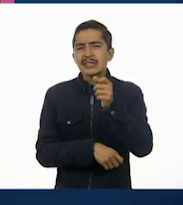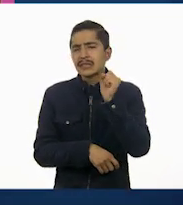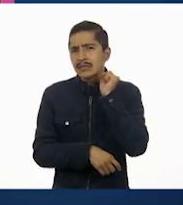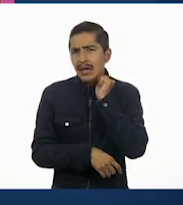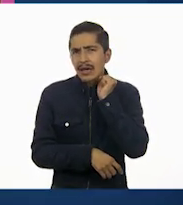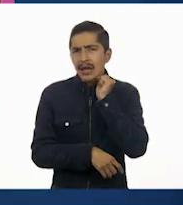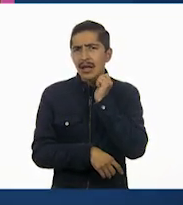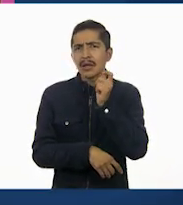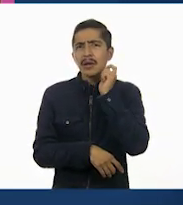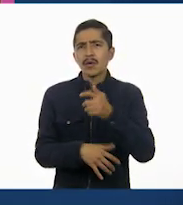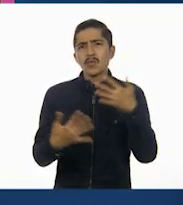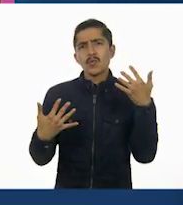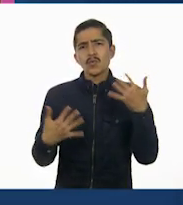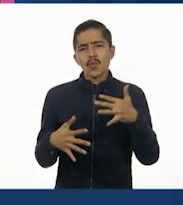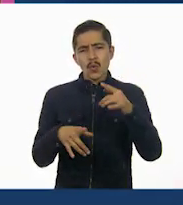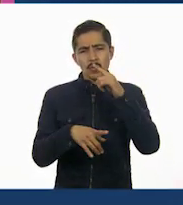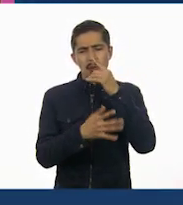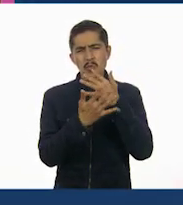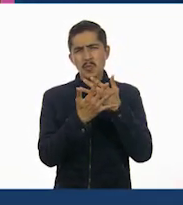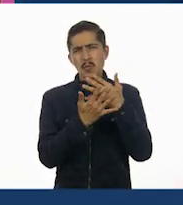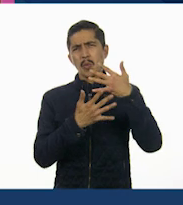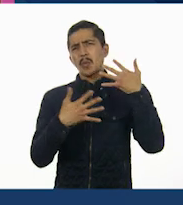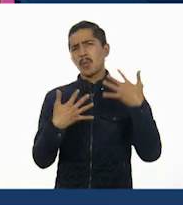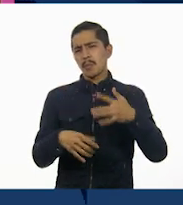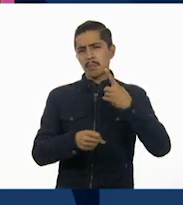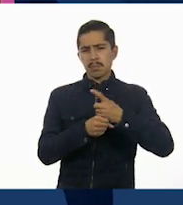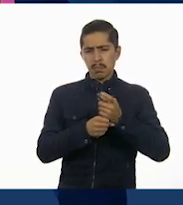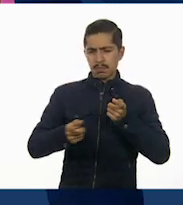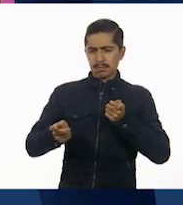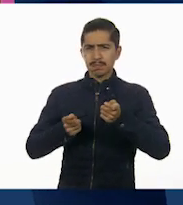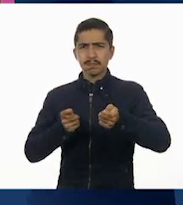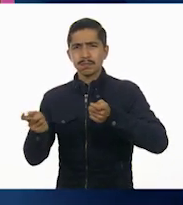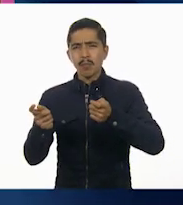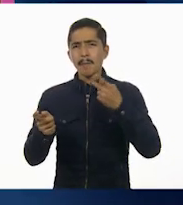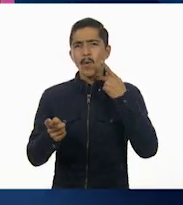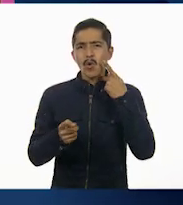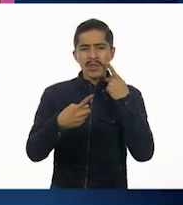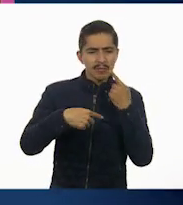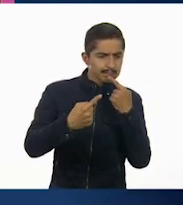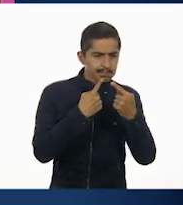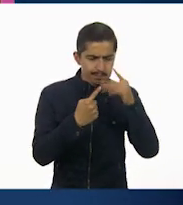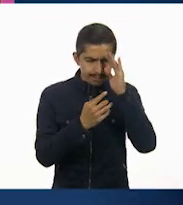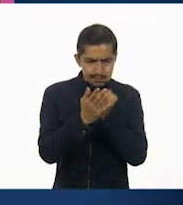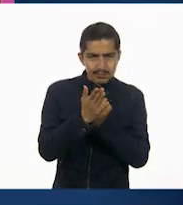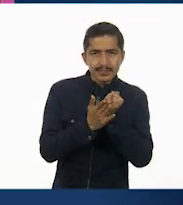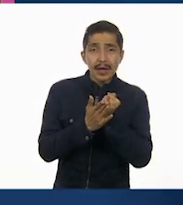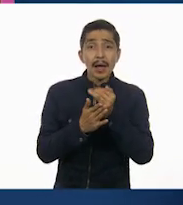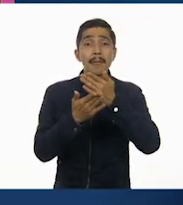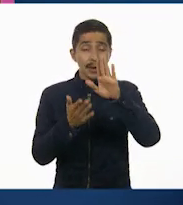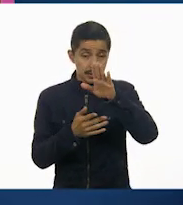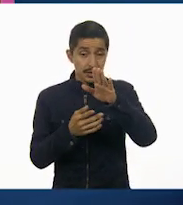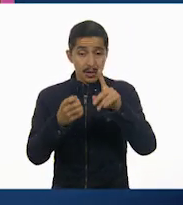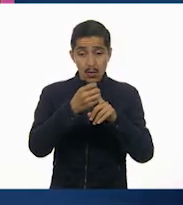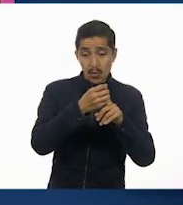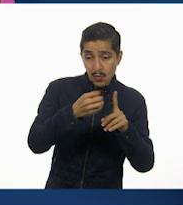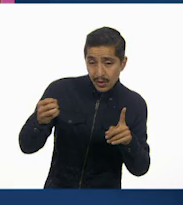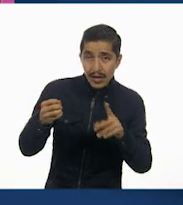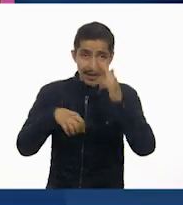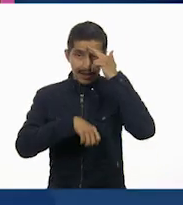senadores eran muy influyentes y controlaban muchas de las decisiones políticas. Pero a pesar de la organización y repartición